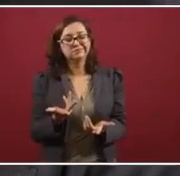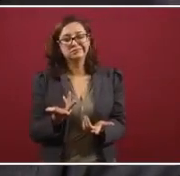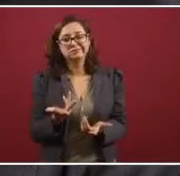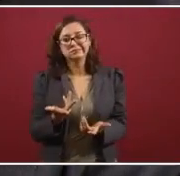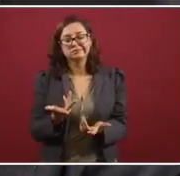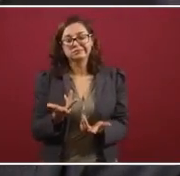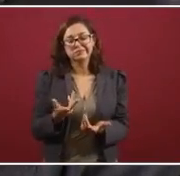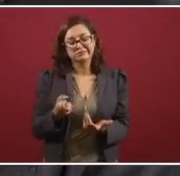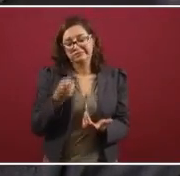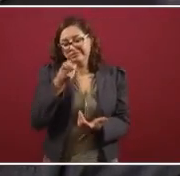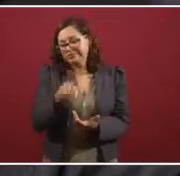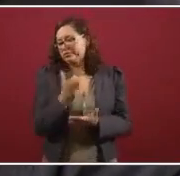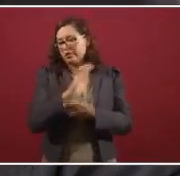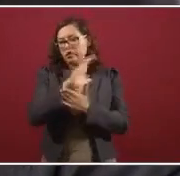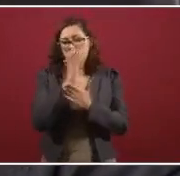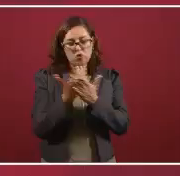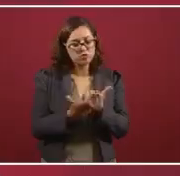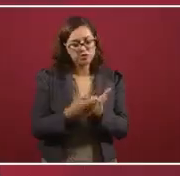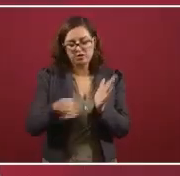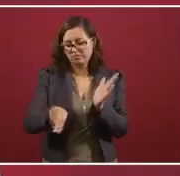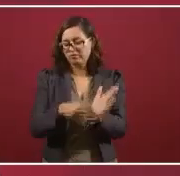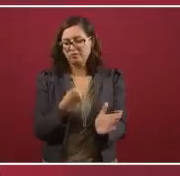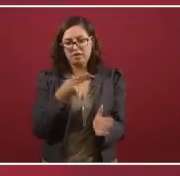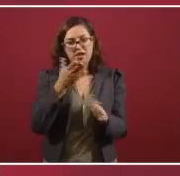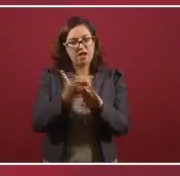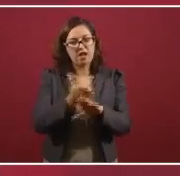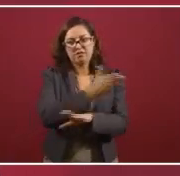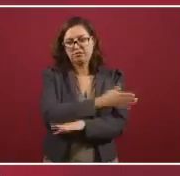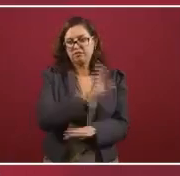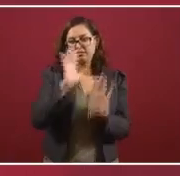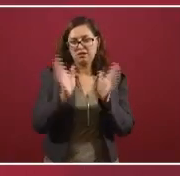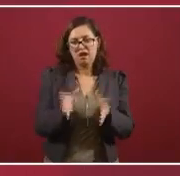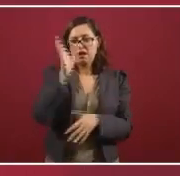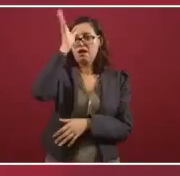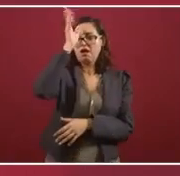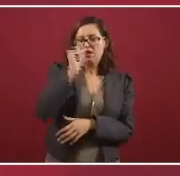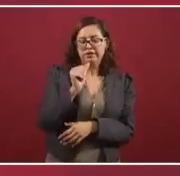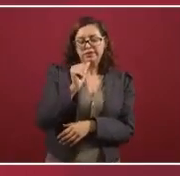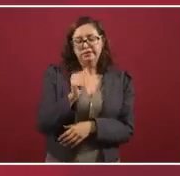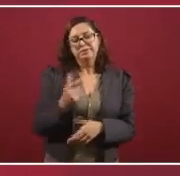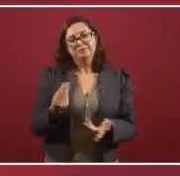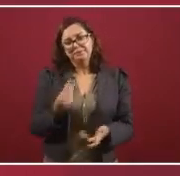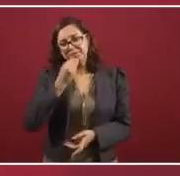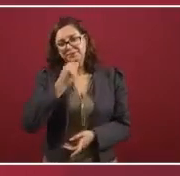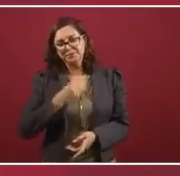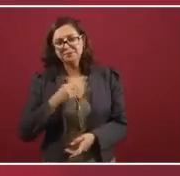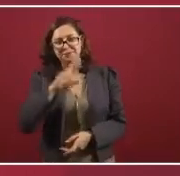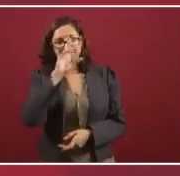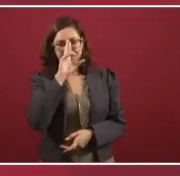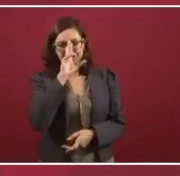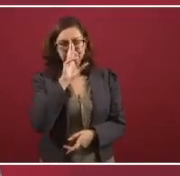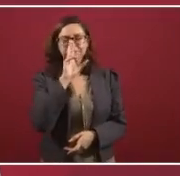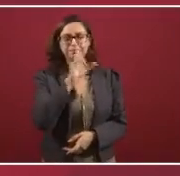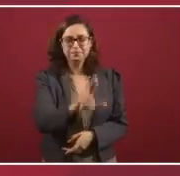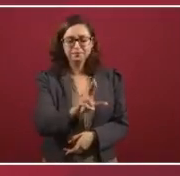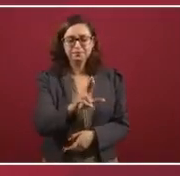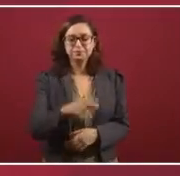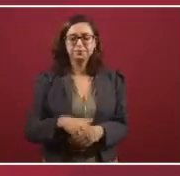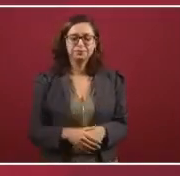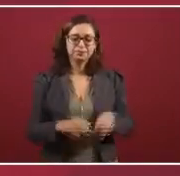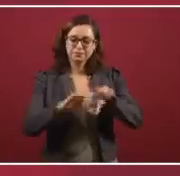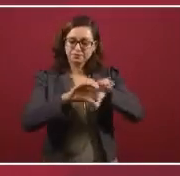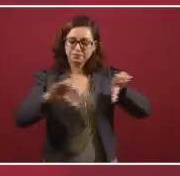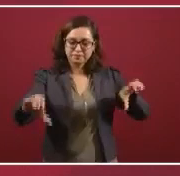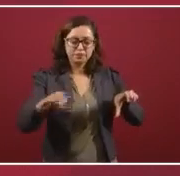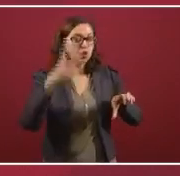lo que ya estaba pactado se respeta, de que el ducto